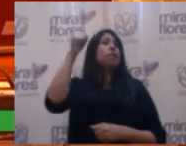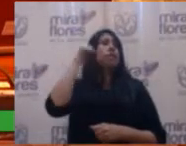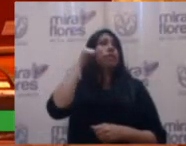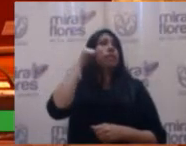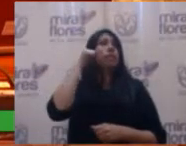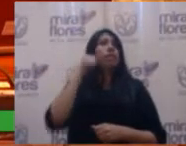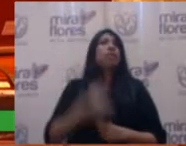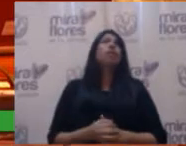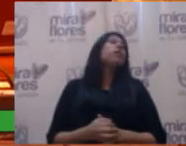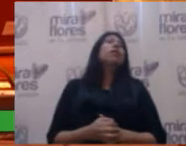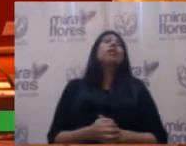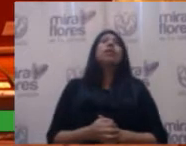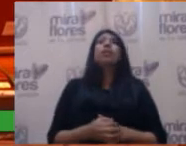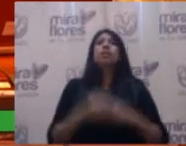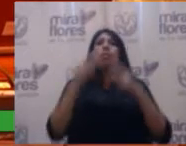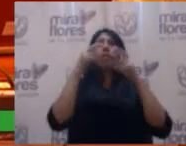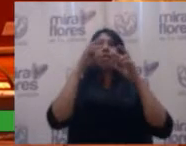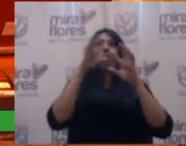develó un busto